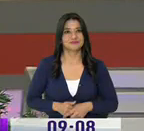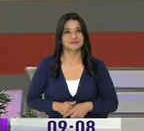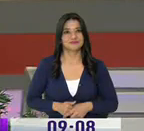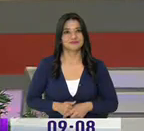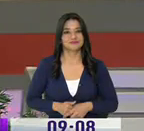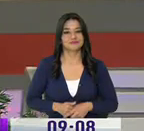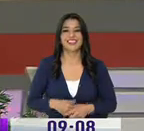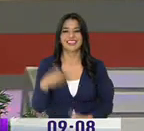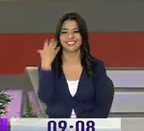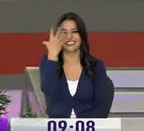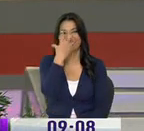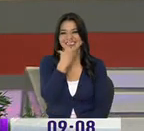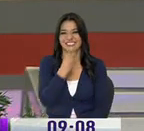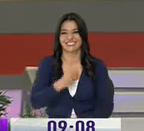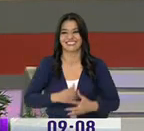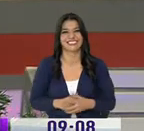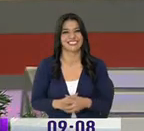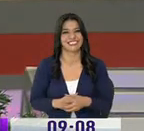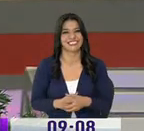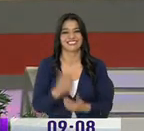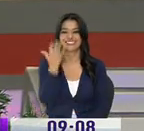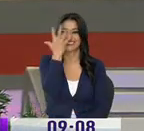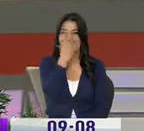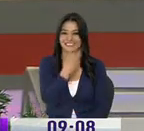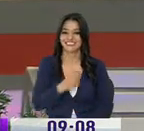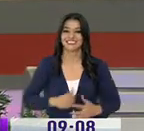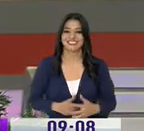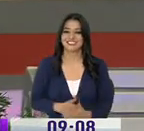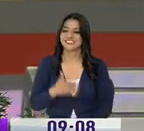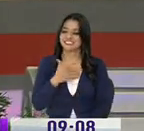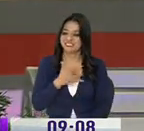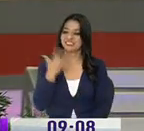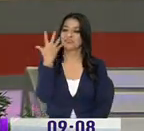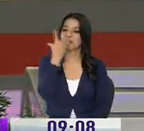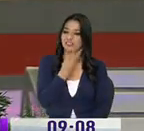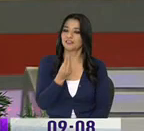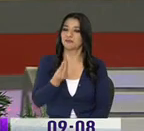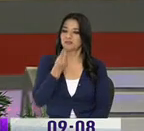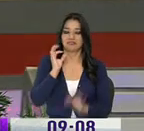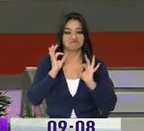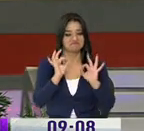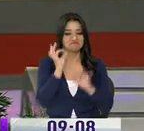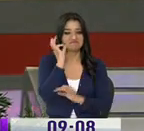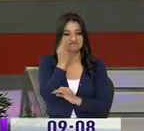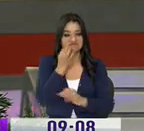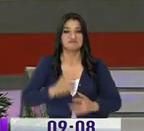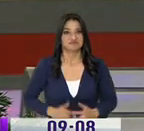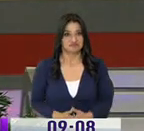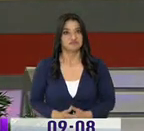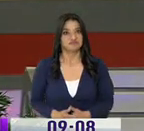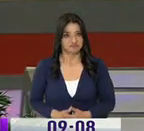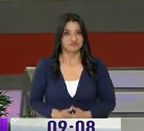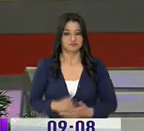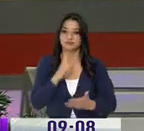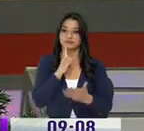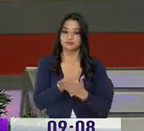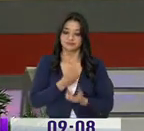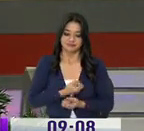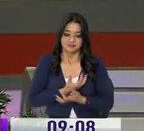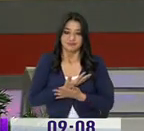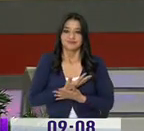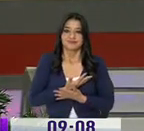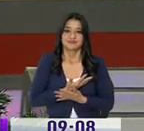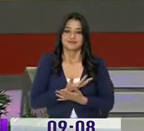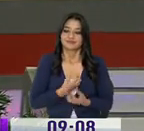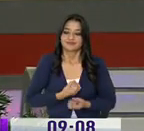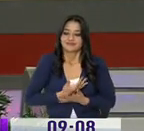Muy bonito, realmente muy, pero muy bonito. Pasamos momentos extraordinarios y que la verdad eso nos llena